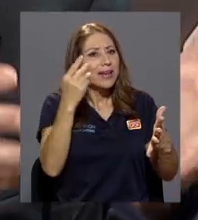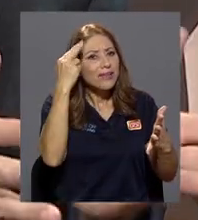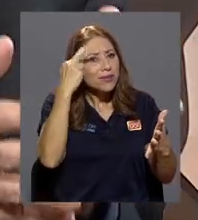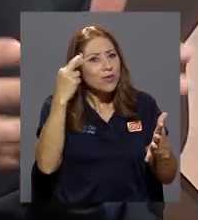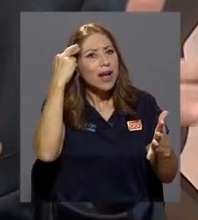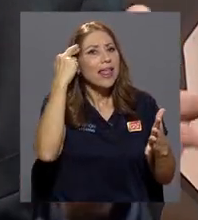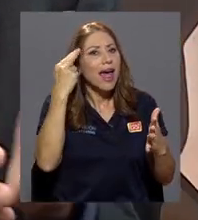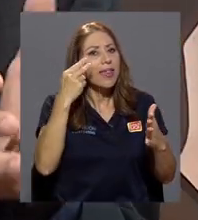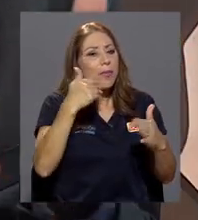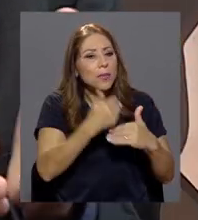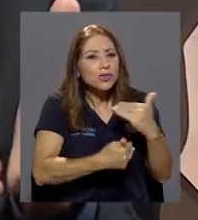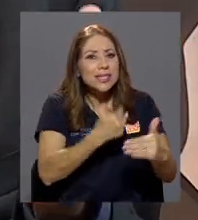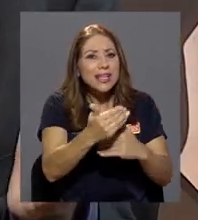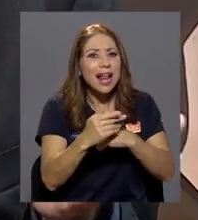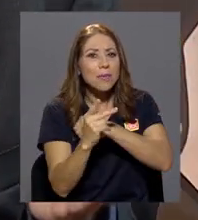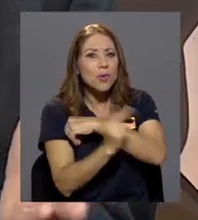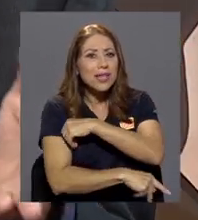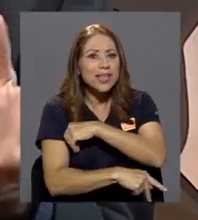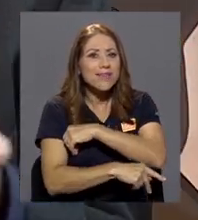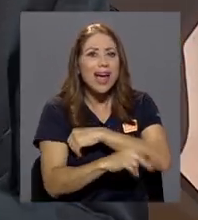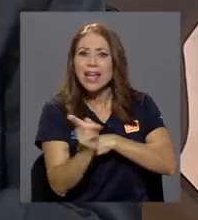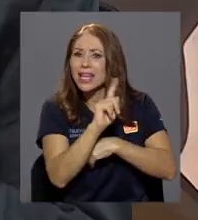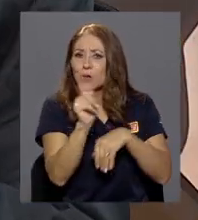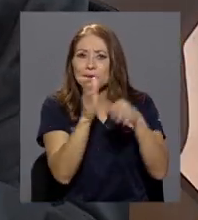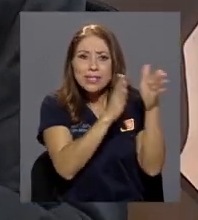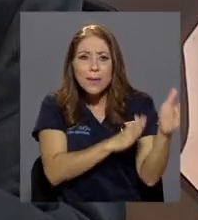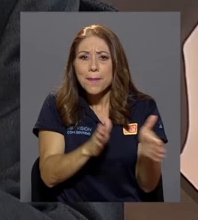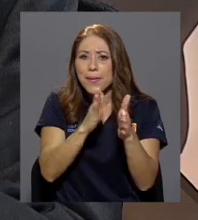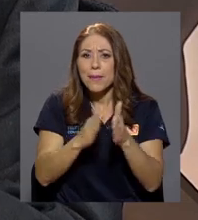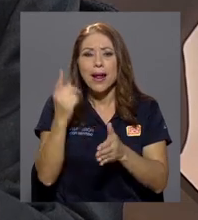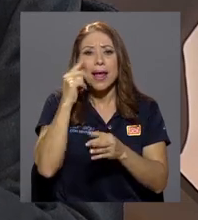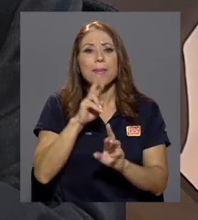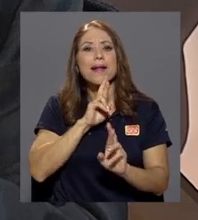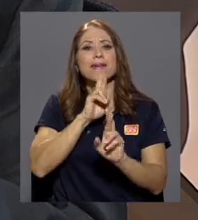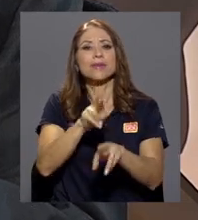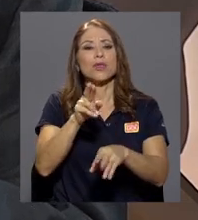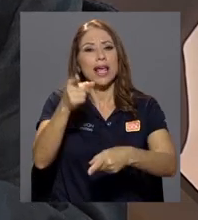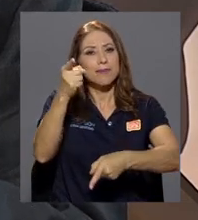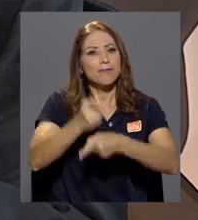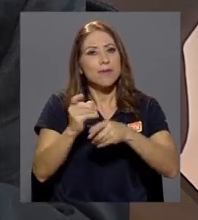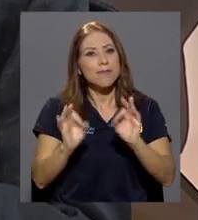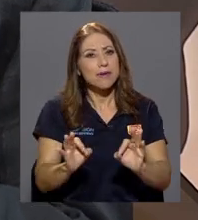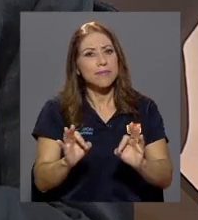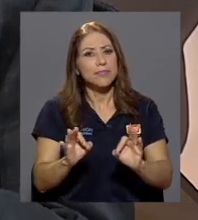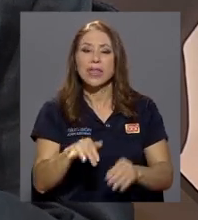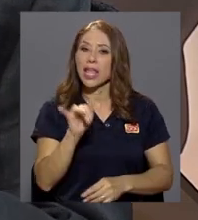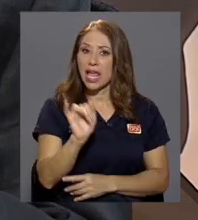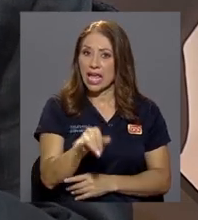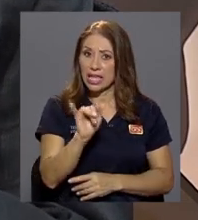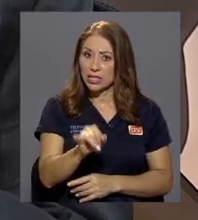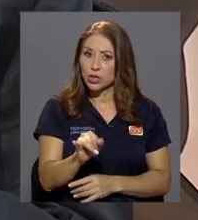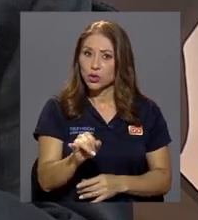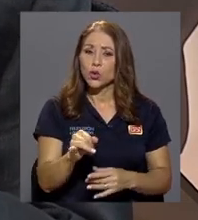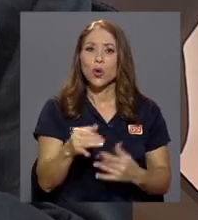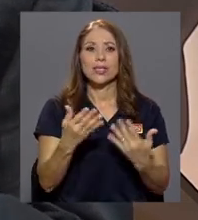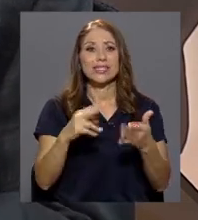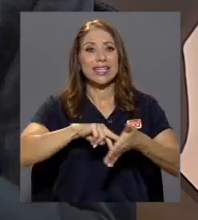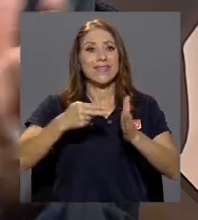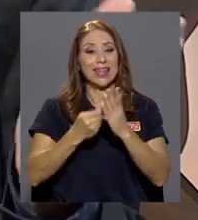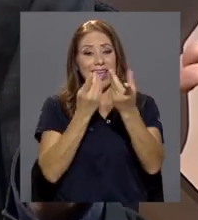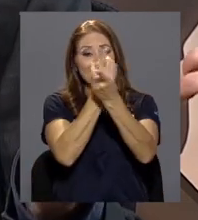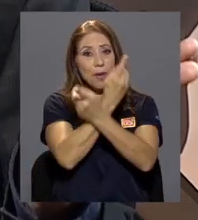punitiva y demás que no está preparada para poder dar una respuesta efectiva en este sentido y esto es una gravísima